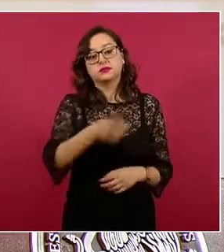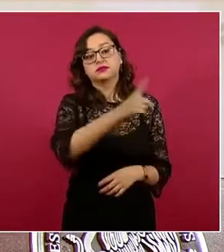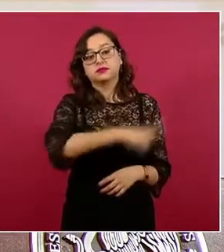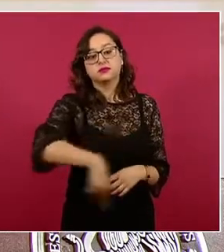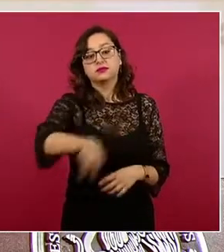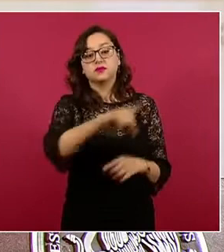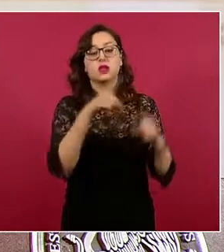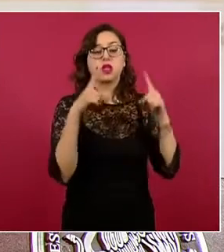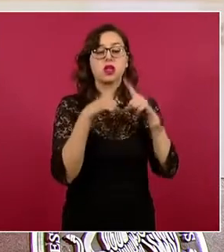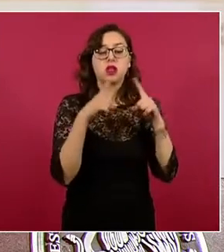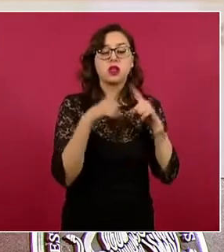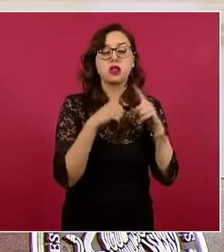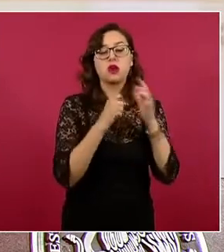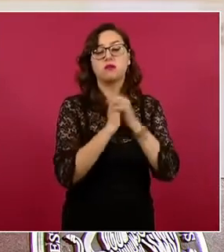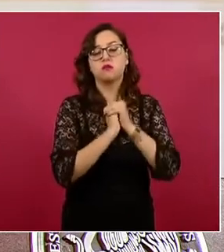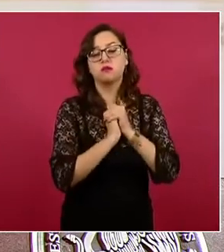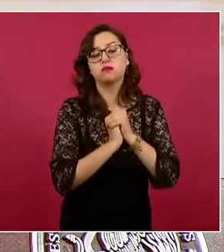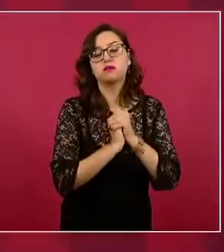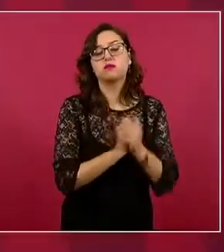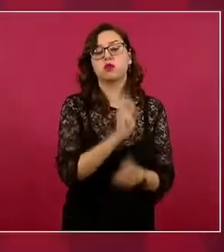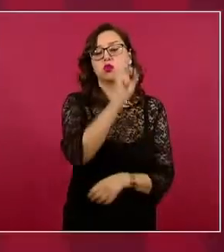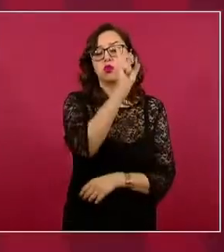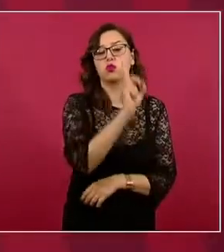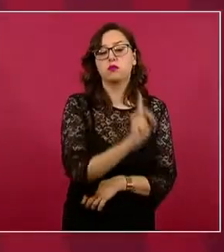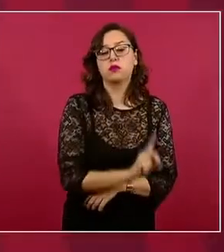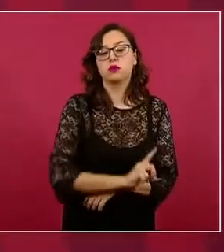a las iglesias todos los domingos,